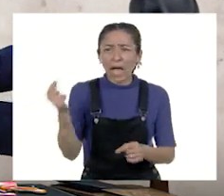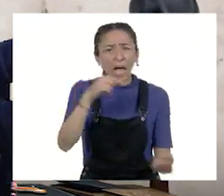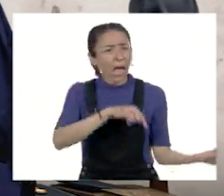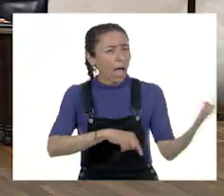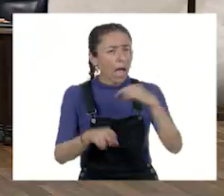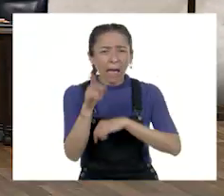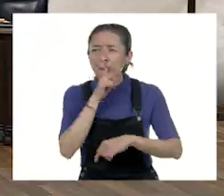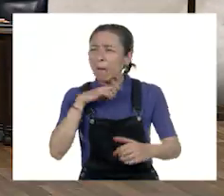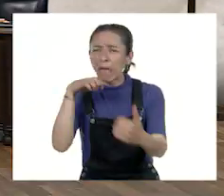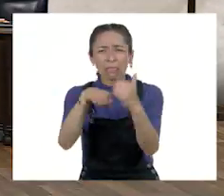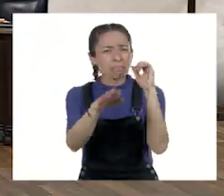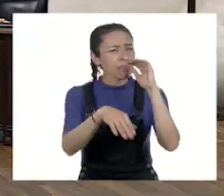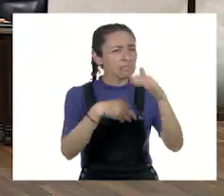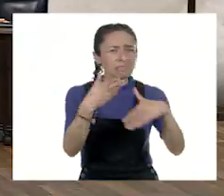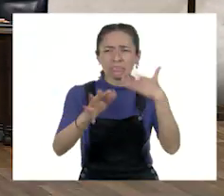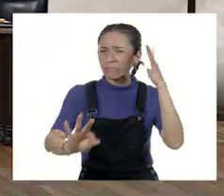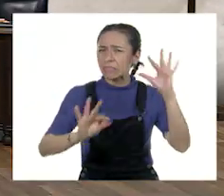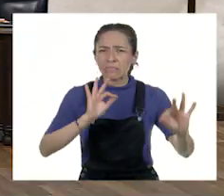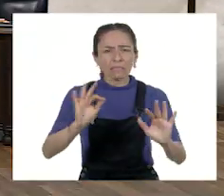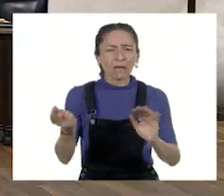hayan hecho.